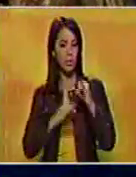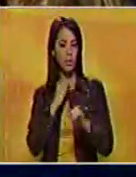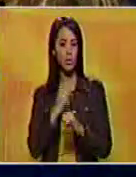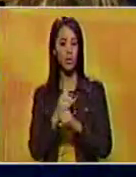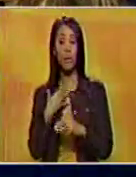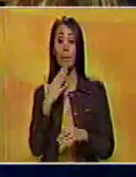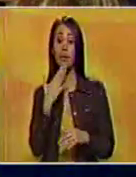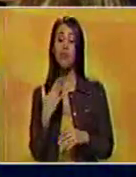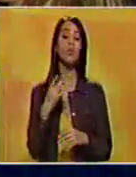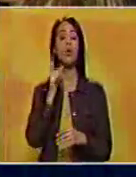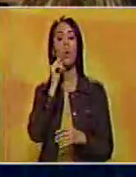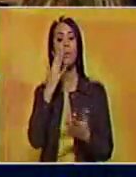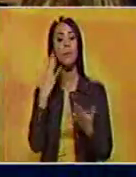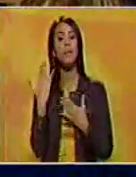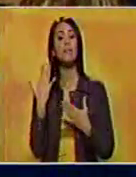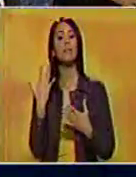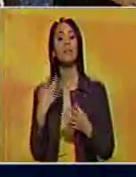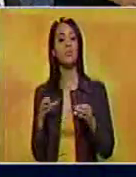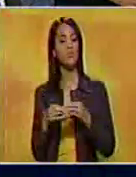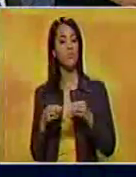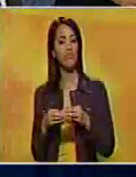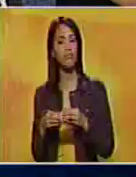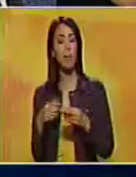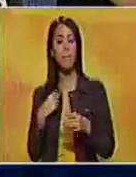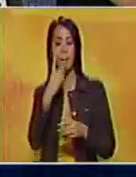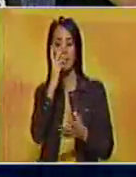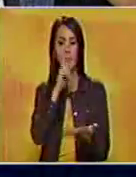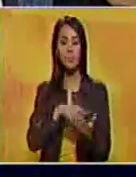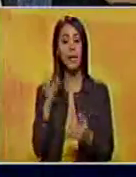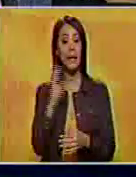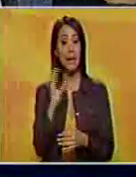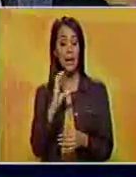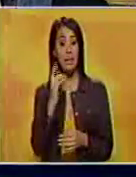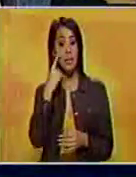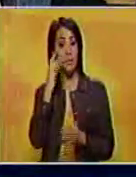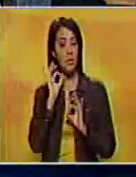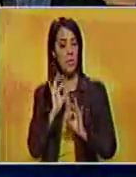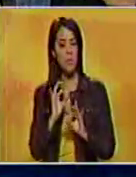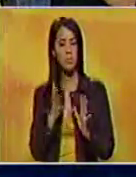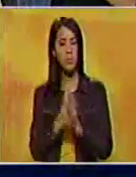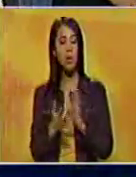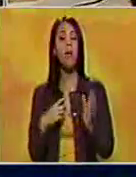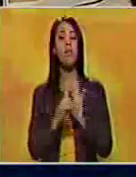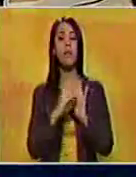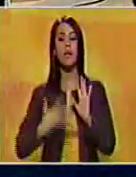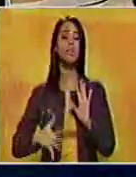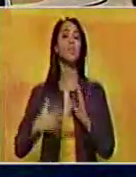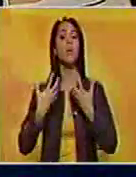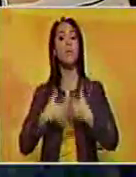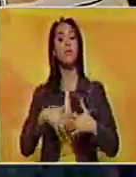pedir a ryder que organizarse una misión tripartita para visitar caracas y determinar la situación de los derechos de los empresarios venezolanos